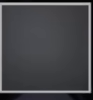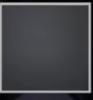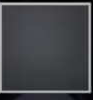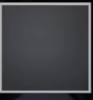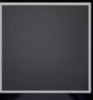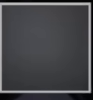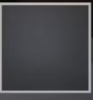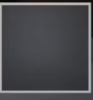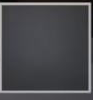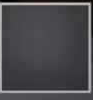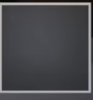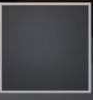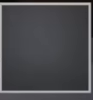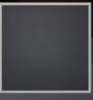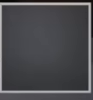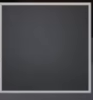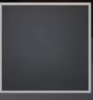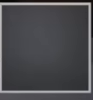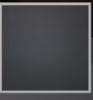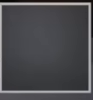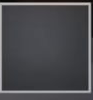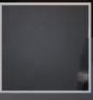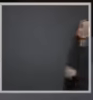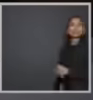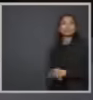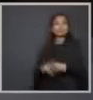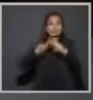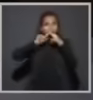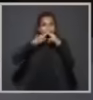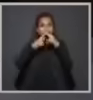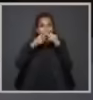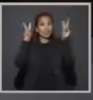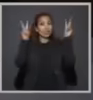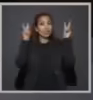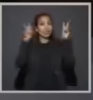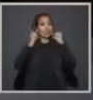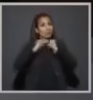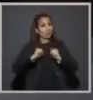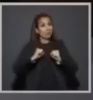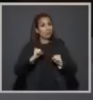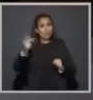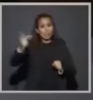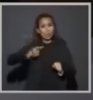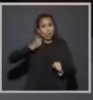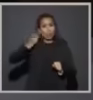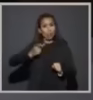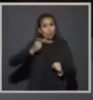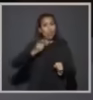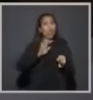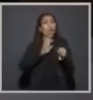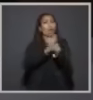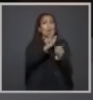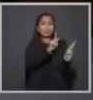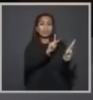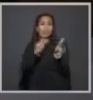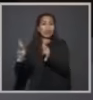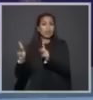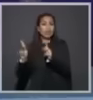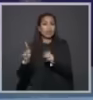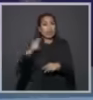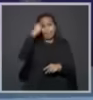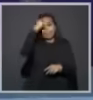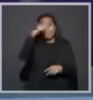Comenzamos en temas de seguridad. Patti nos pregunta, ¿cuál es su plan en concreto